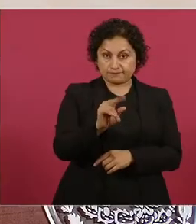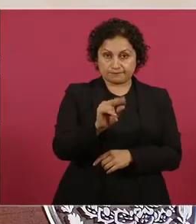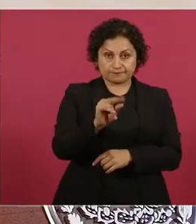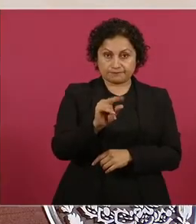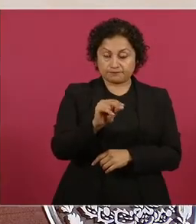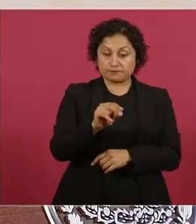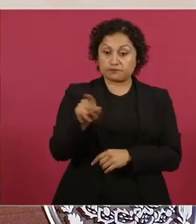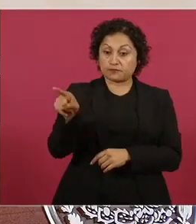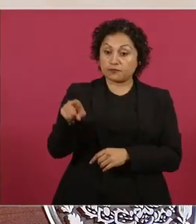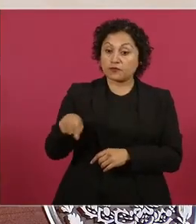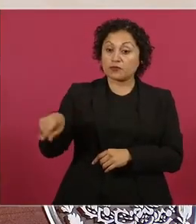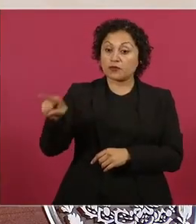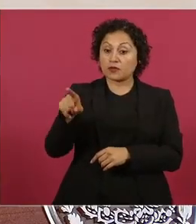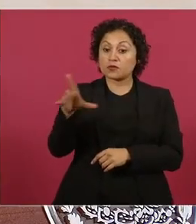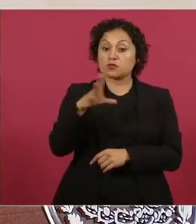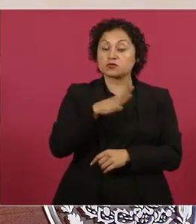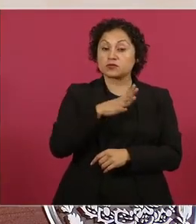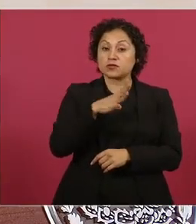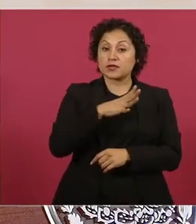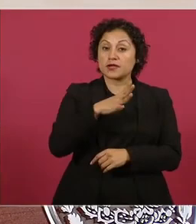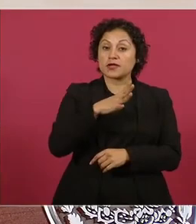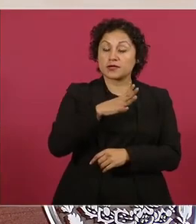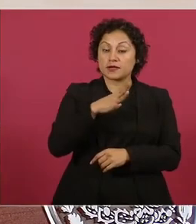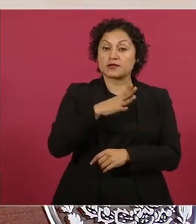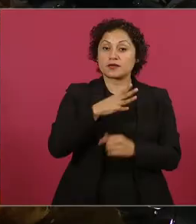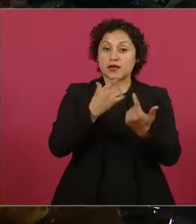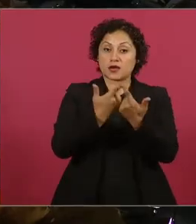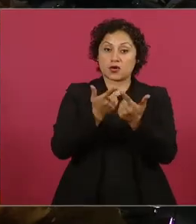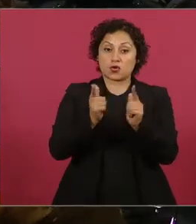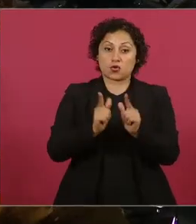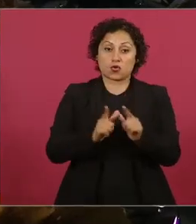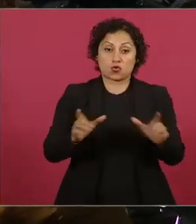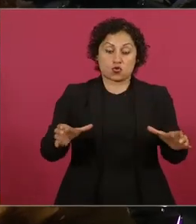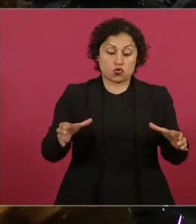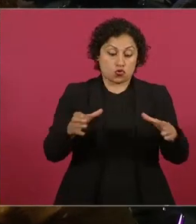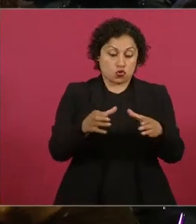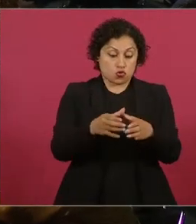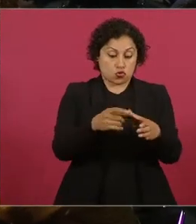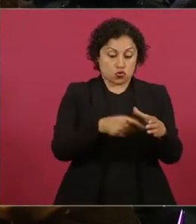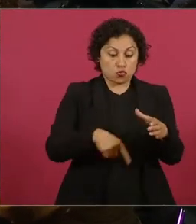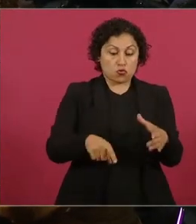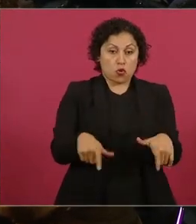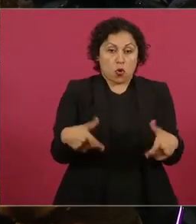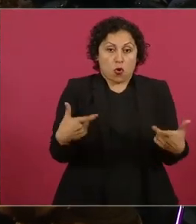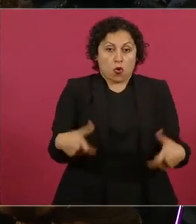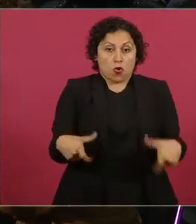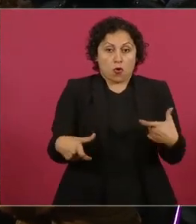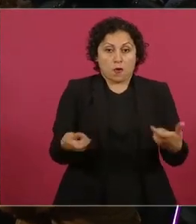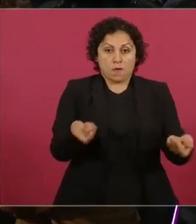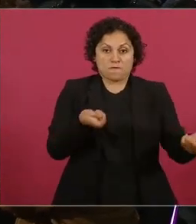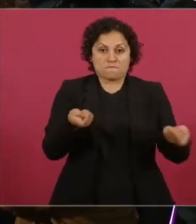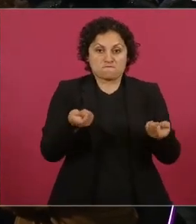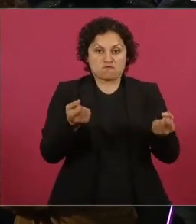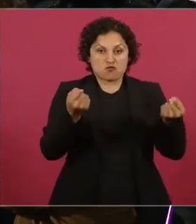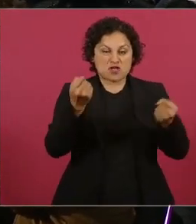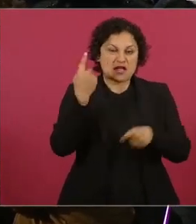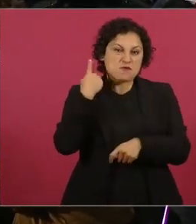la mafia del poder económico y del poder político en todos